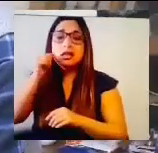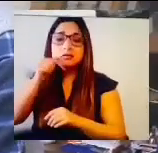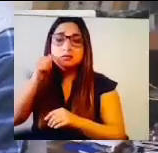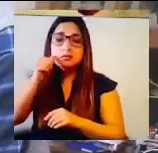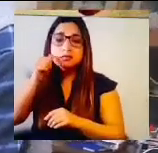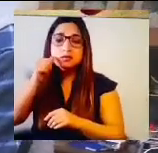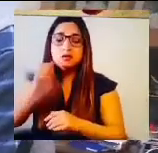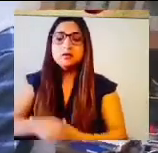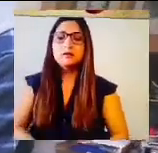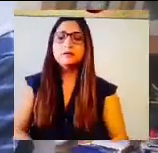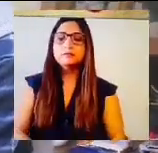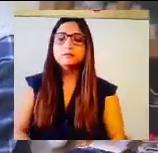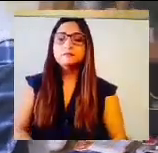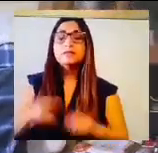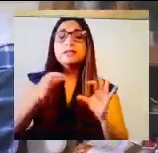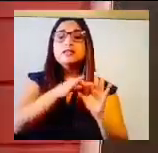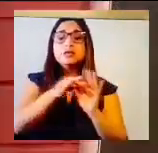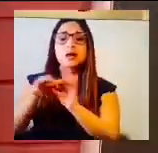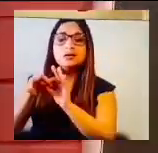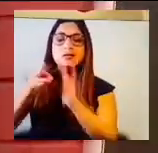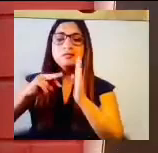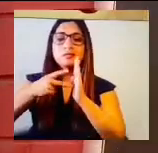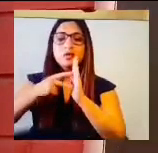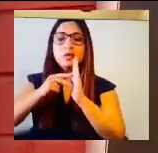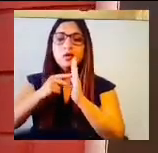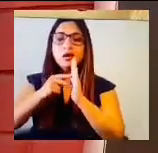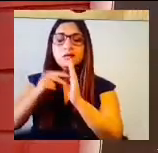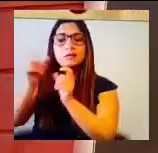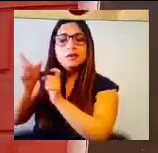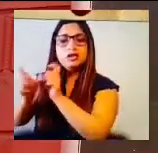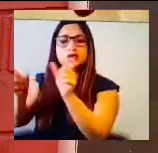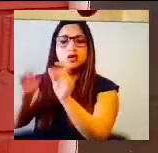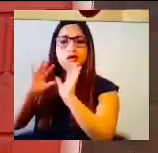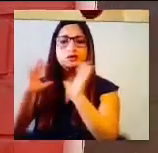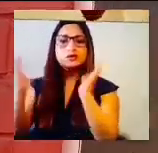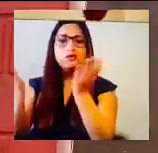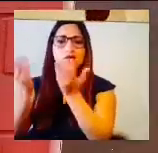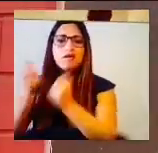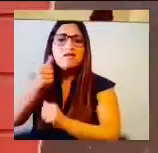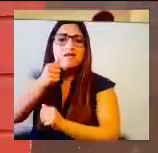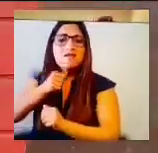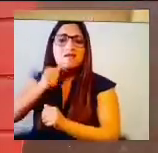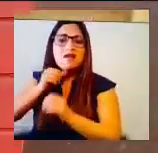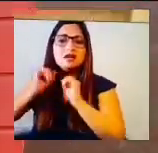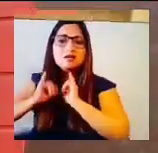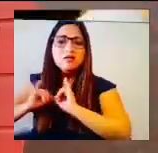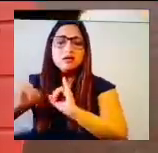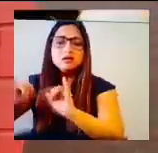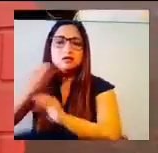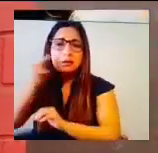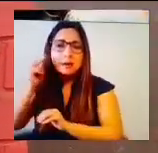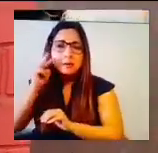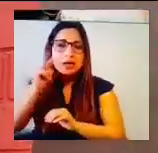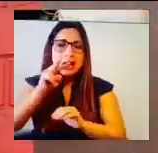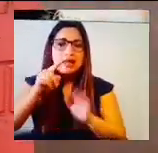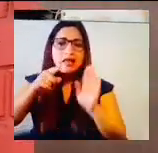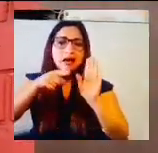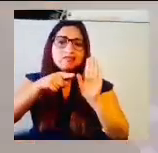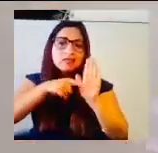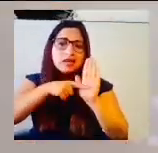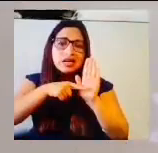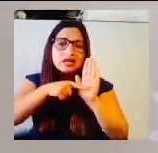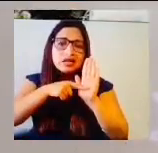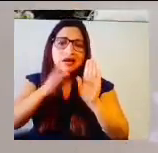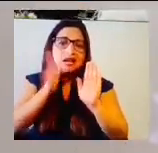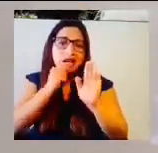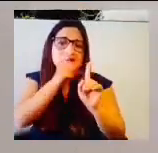su participación diaria. Esto genera la problemática de que su entorno cercano, por la falta de información y prejuicios sobre este tema,